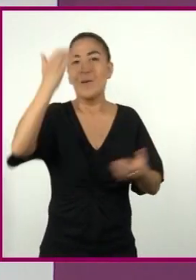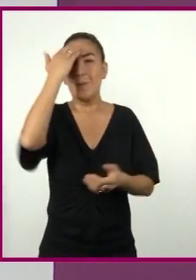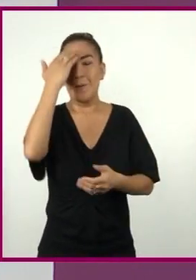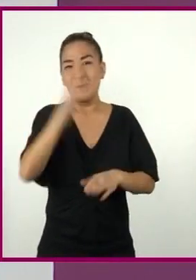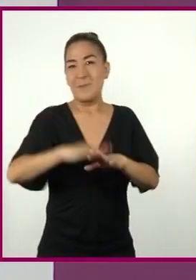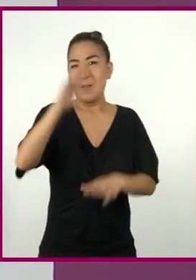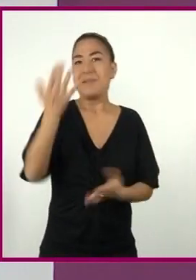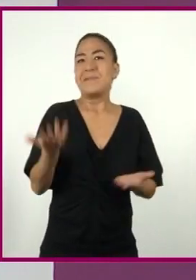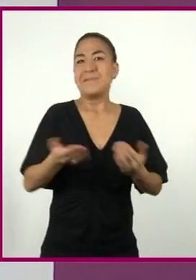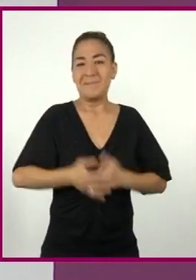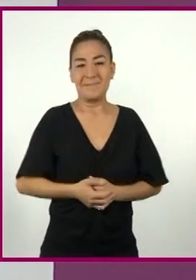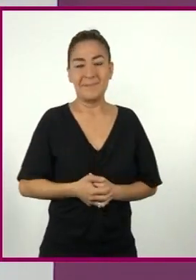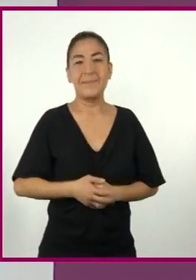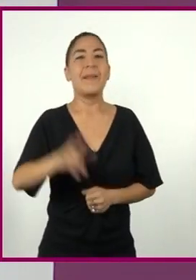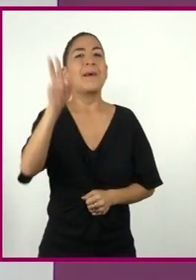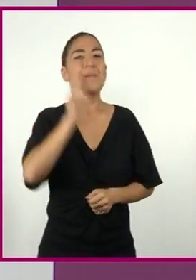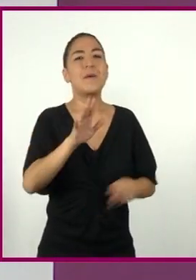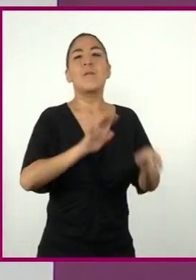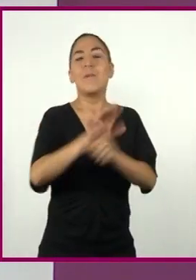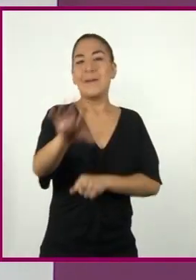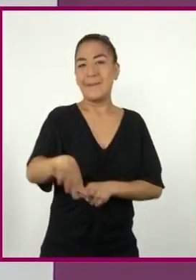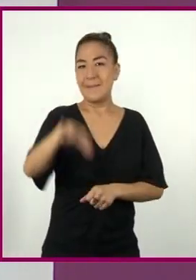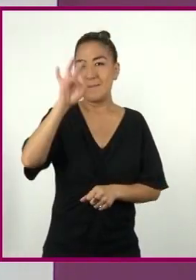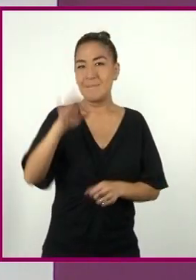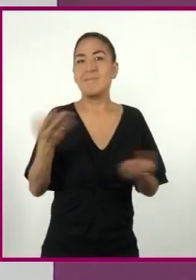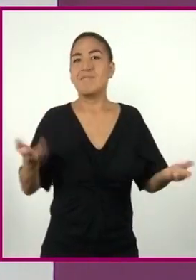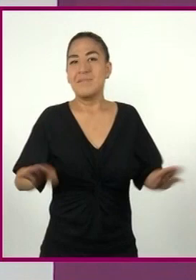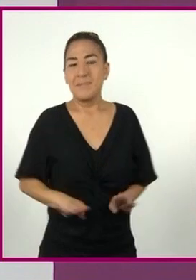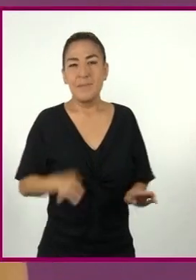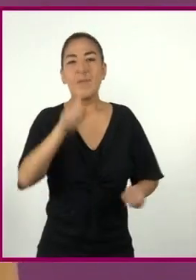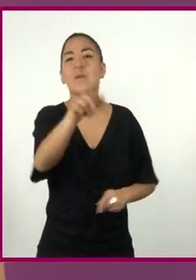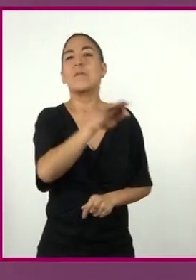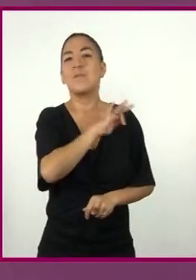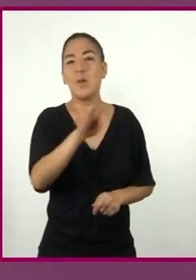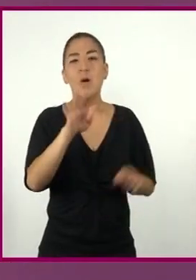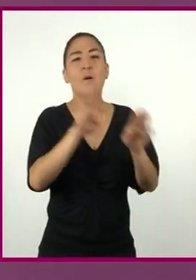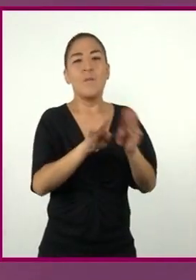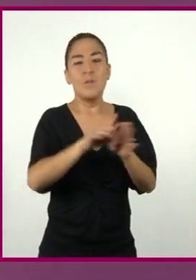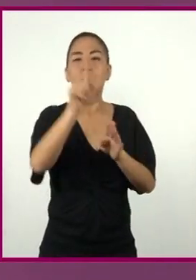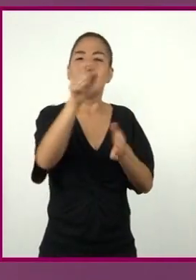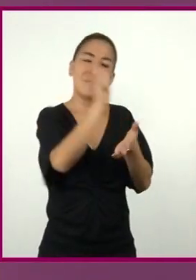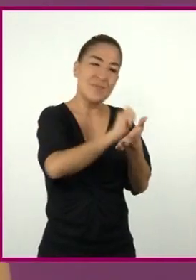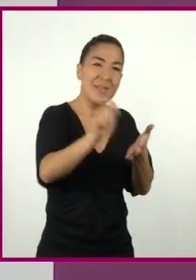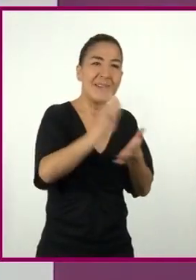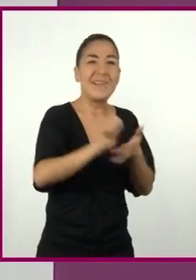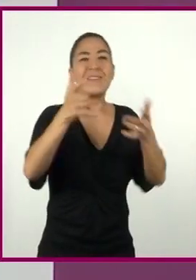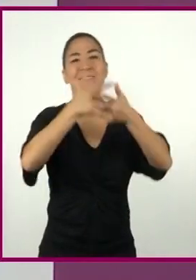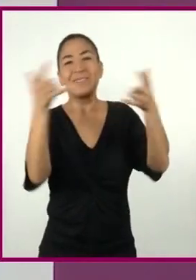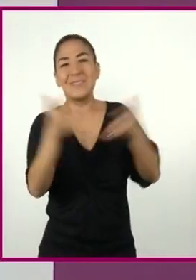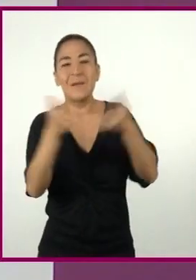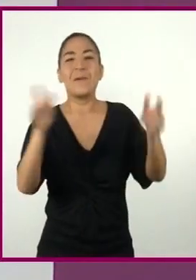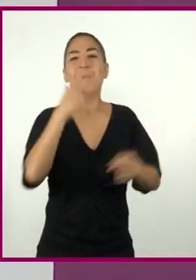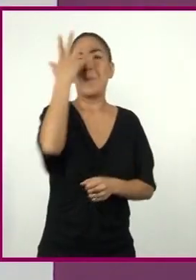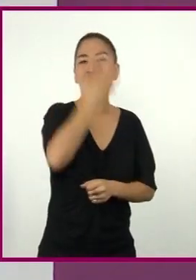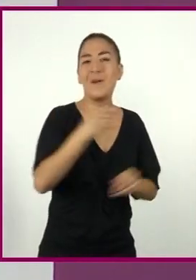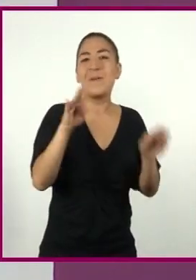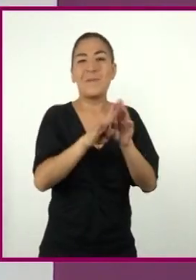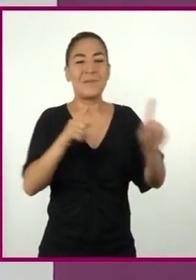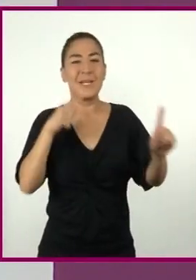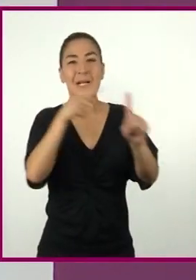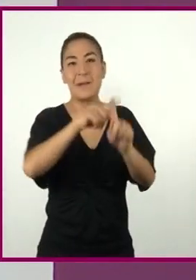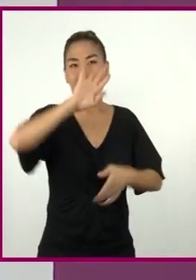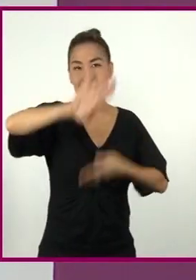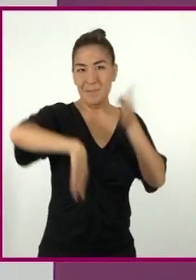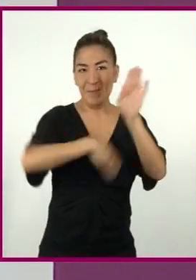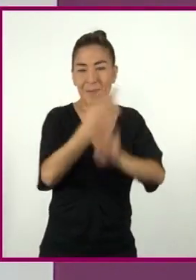más? Traten de elegir un personaje del que puedan enumerar valiosas hazañas y cuya presencia en el